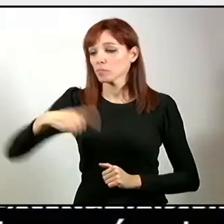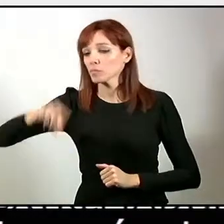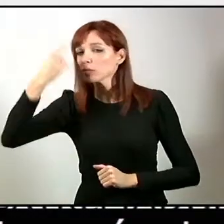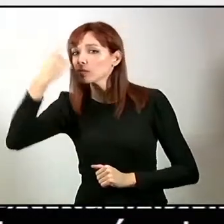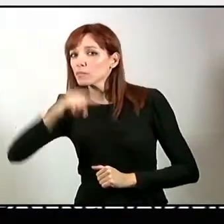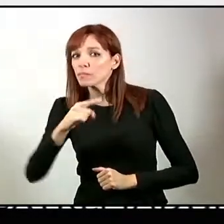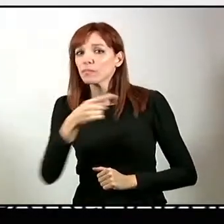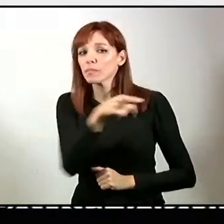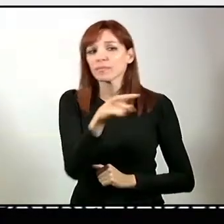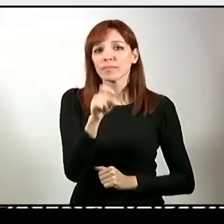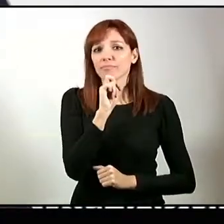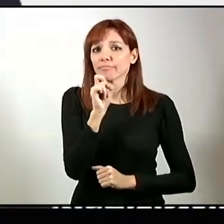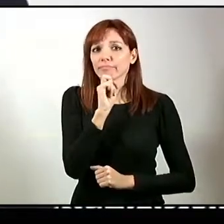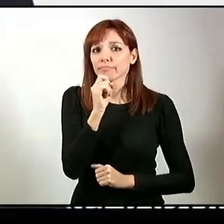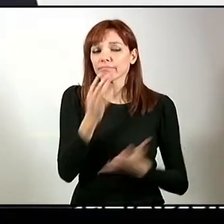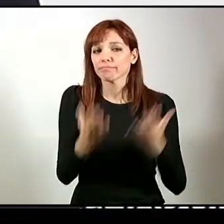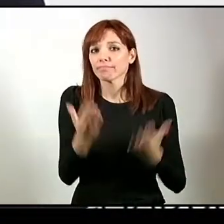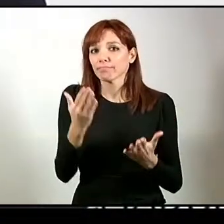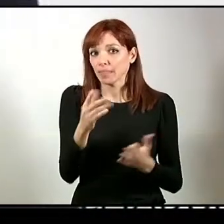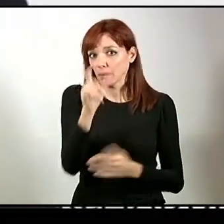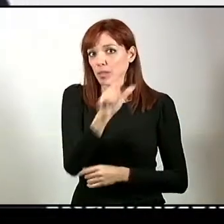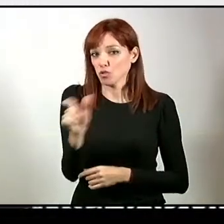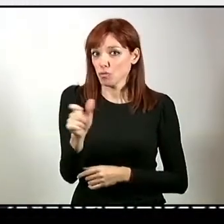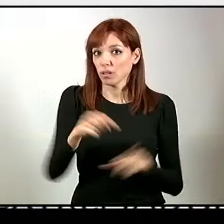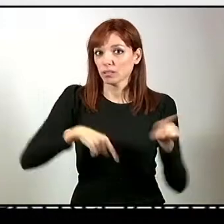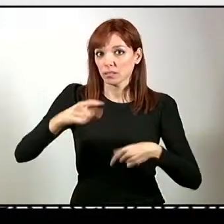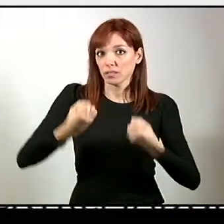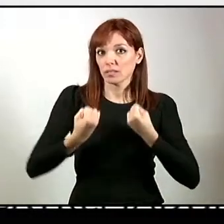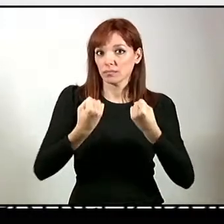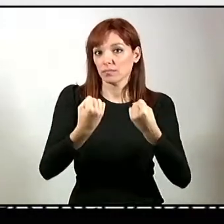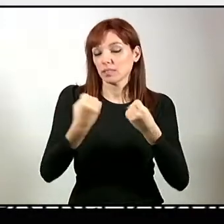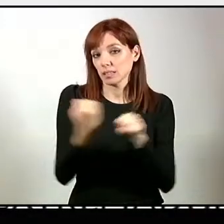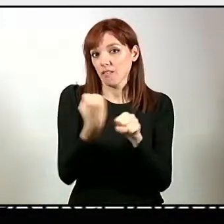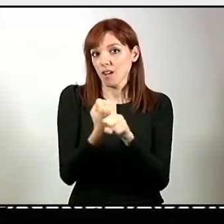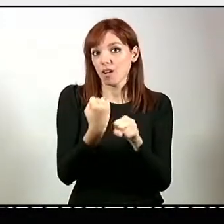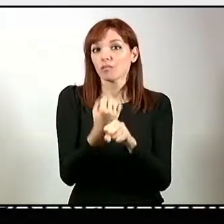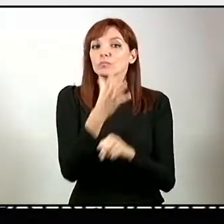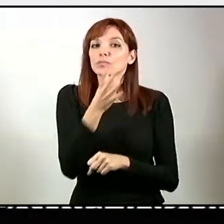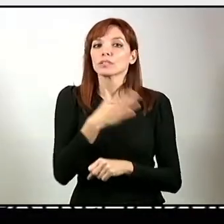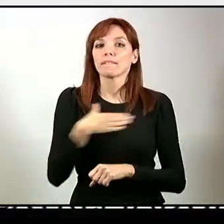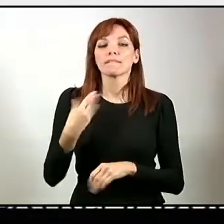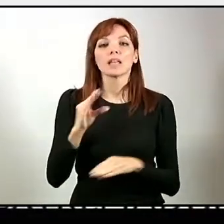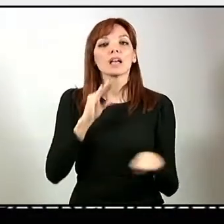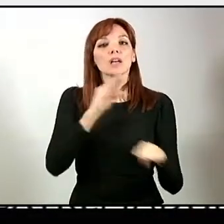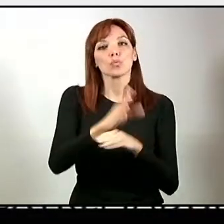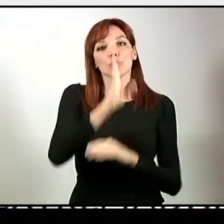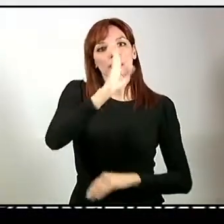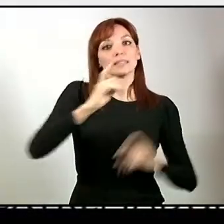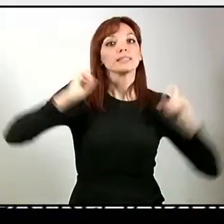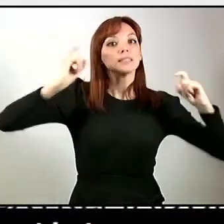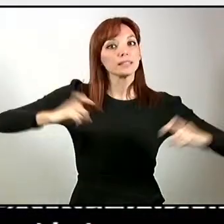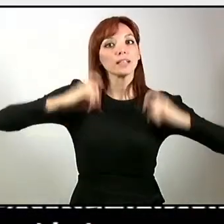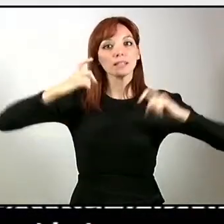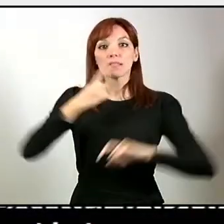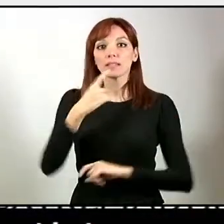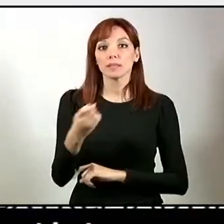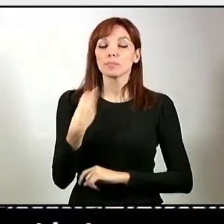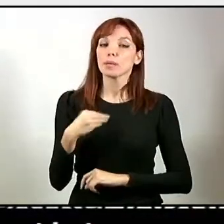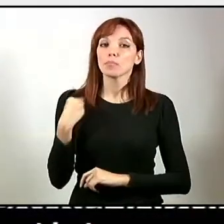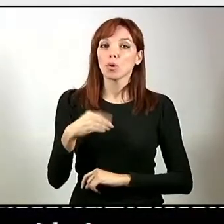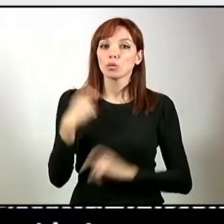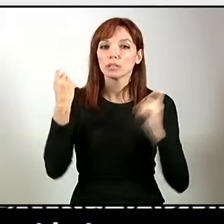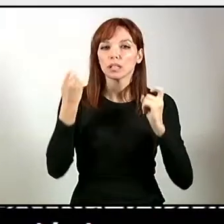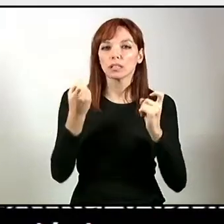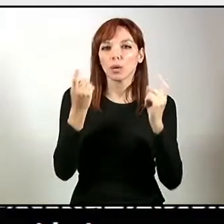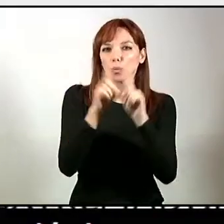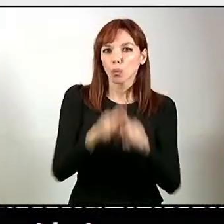por la que pasan nuestros transportistas y por eso con estas ayudas queremos intentar que esas dificultades sean menos,